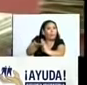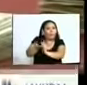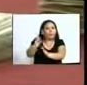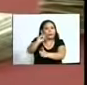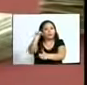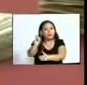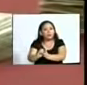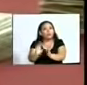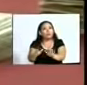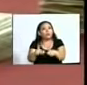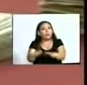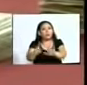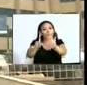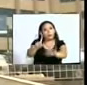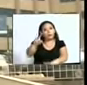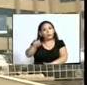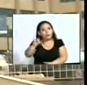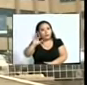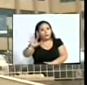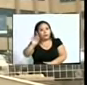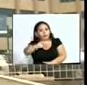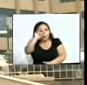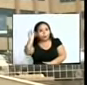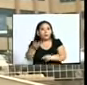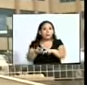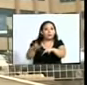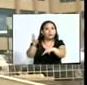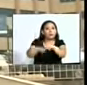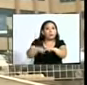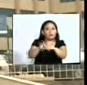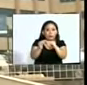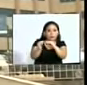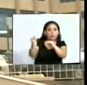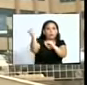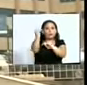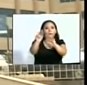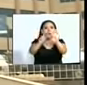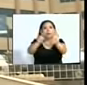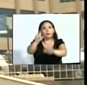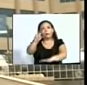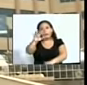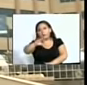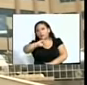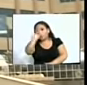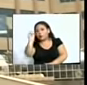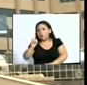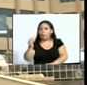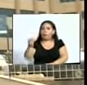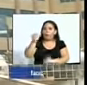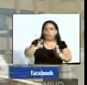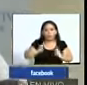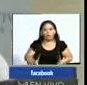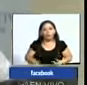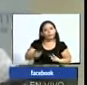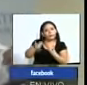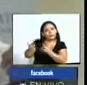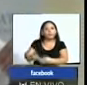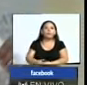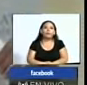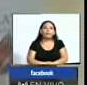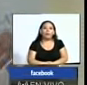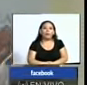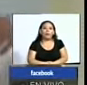un incremento de 6.5% a 7.5% de intereses que ofreció el gobierno. No puede